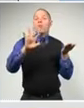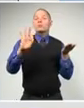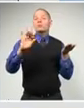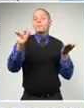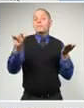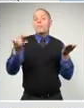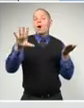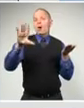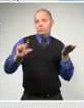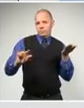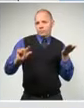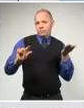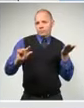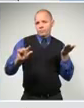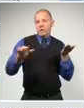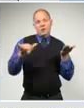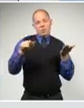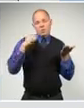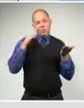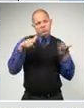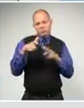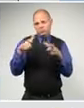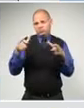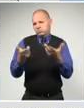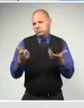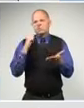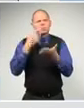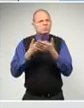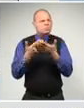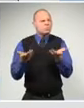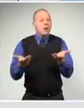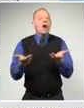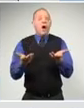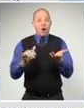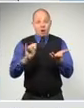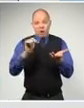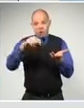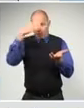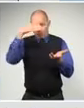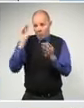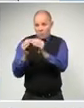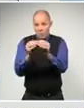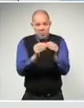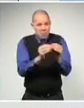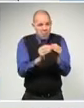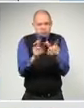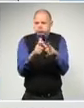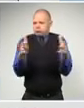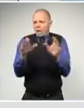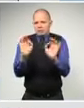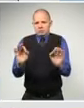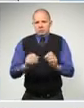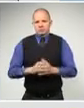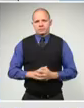traduce que se mantiene la alta transmisión en nuestro país. Ya con estos